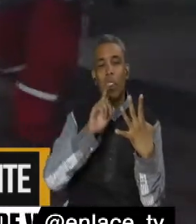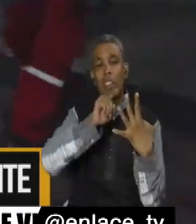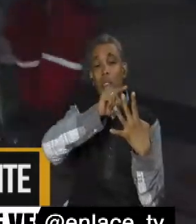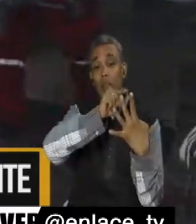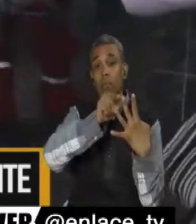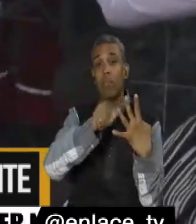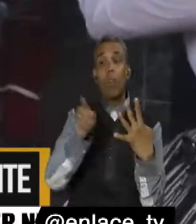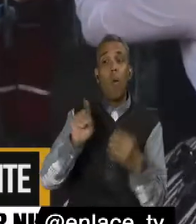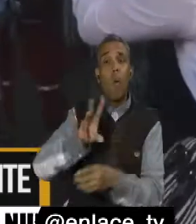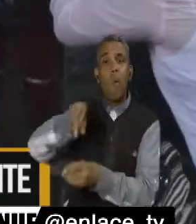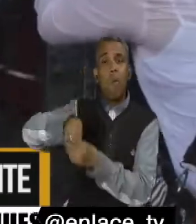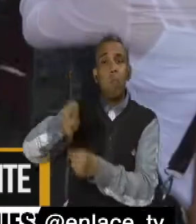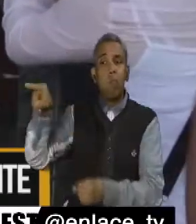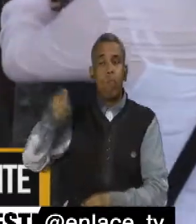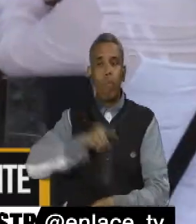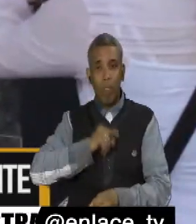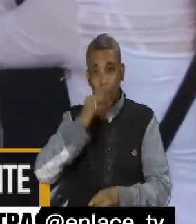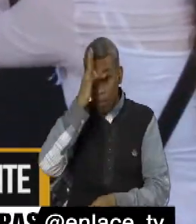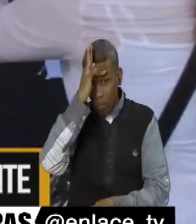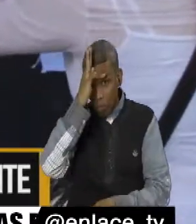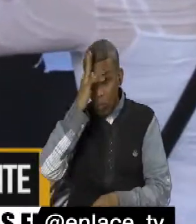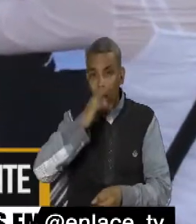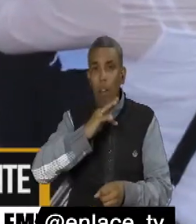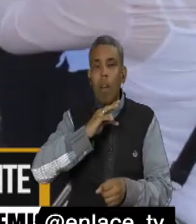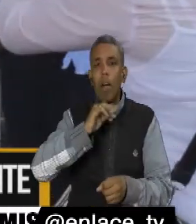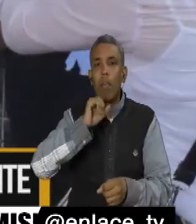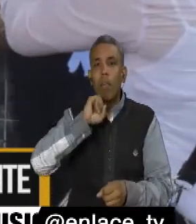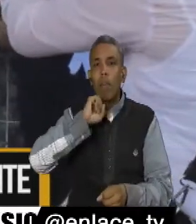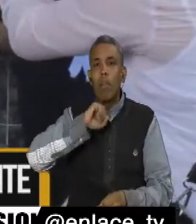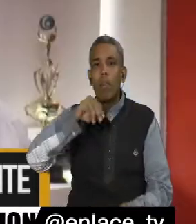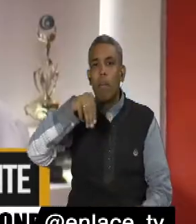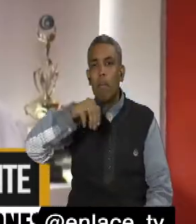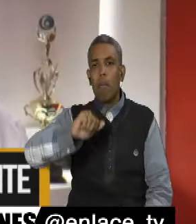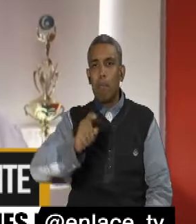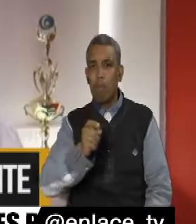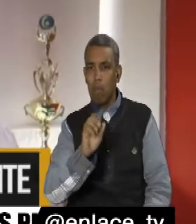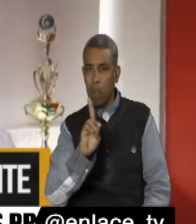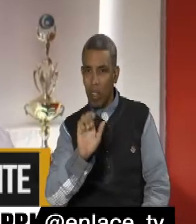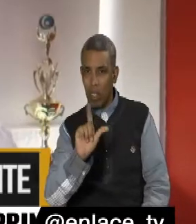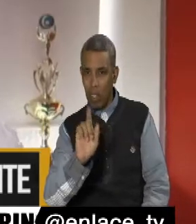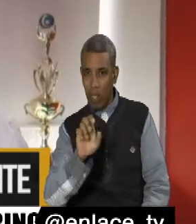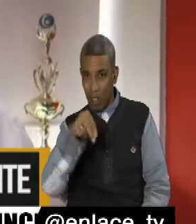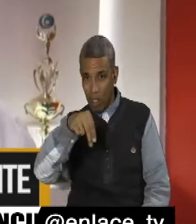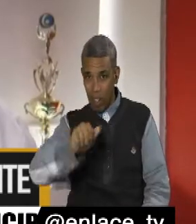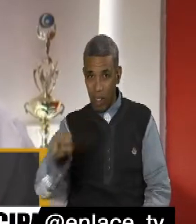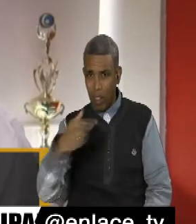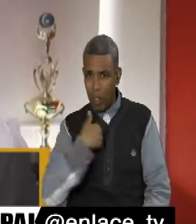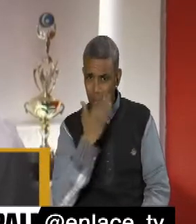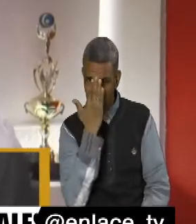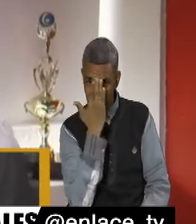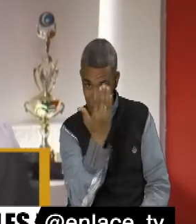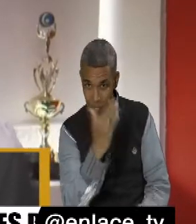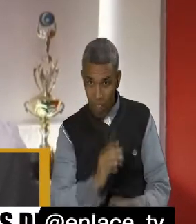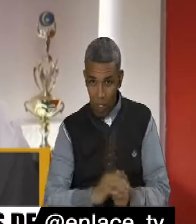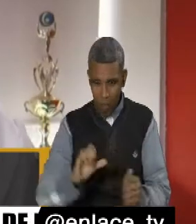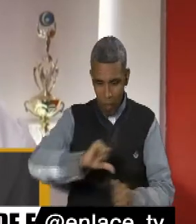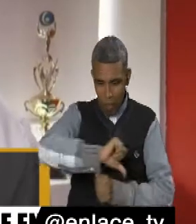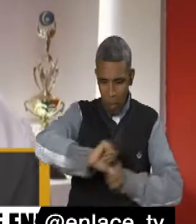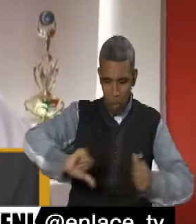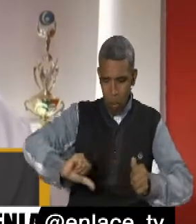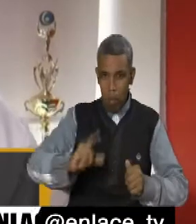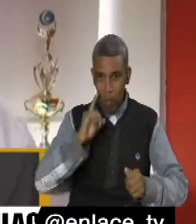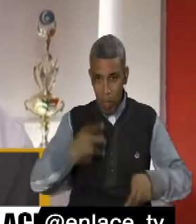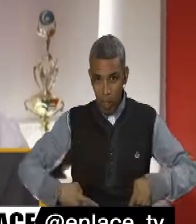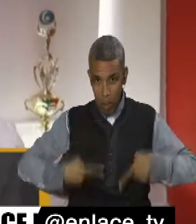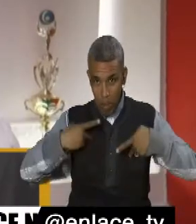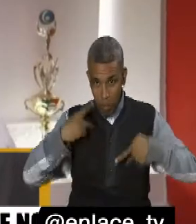aún en la clínica Magdalena, dos de ellos en estado crítico. Aún tenemos cinco pacientes, dos de los cuales están